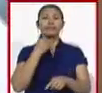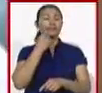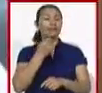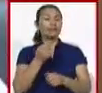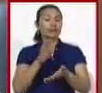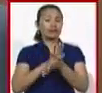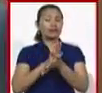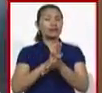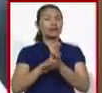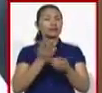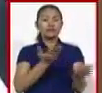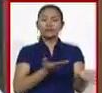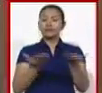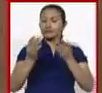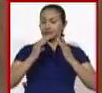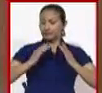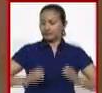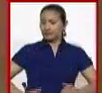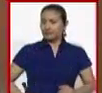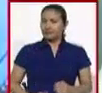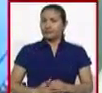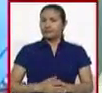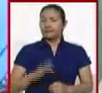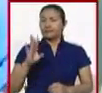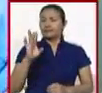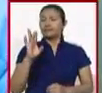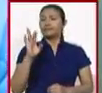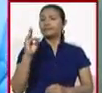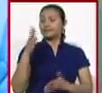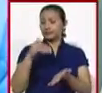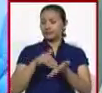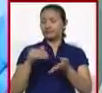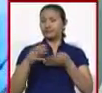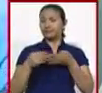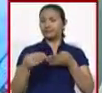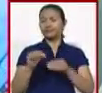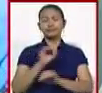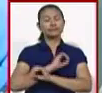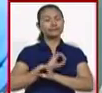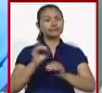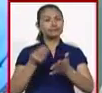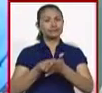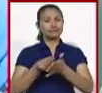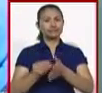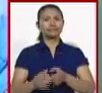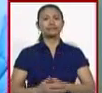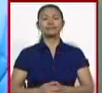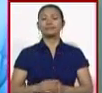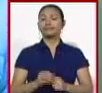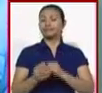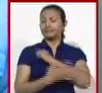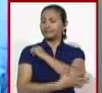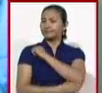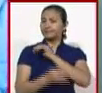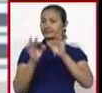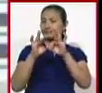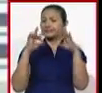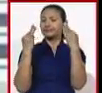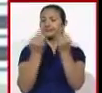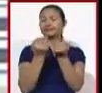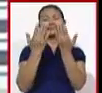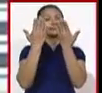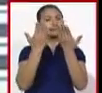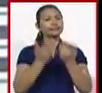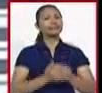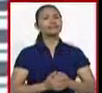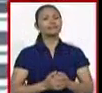aseguran que los trámites y el traslado del cuerpo podría llegar a costarles hasta $7,000, dinero con el que ahora no cuentan. Esta humilde familia, con el dolor que hoy los